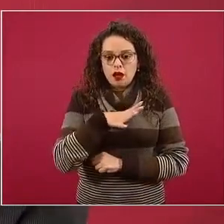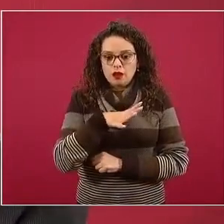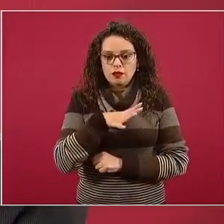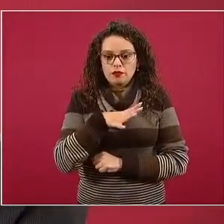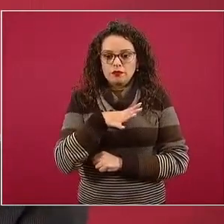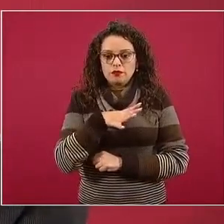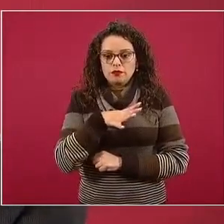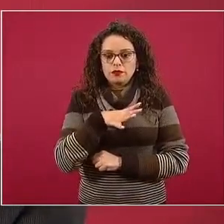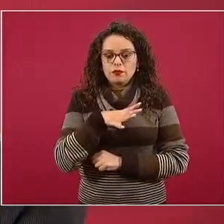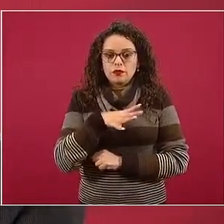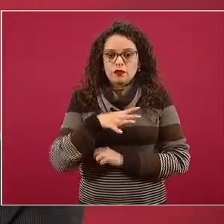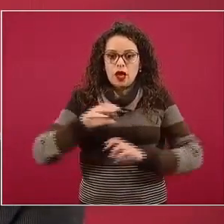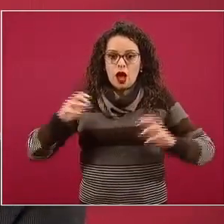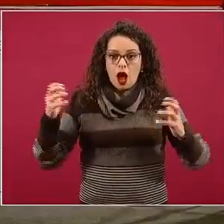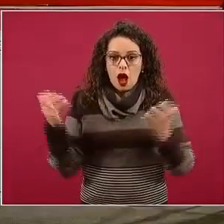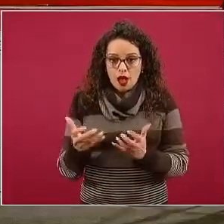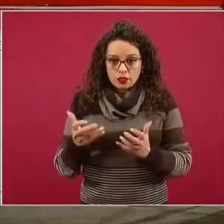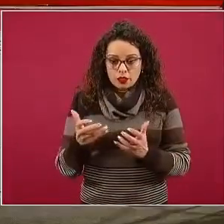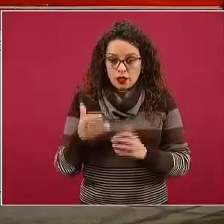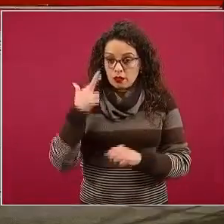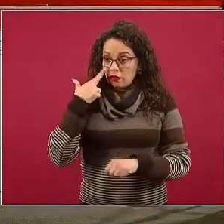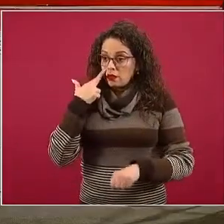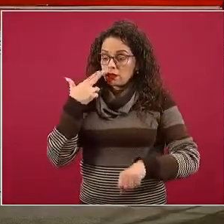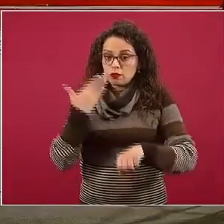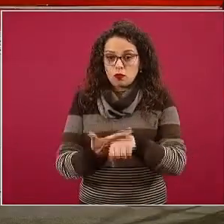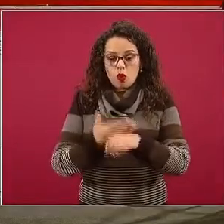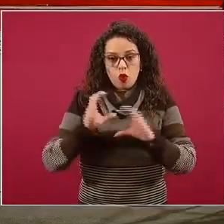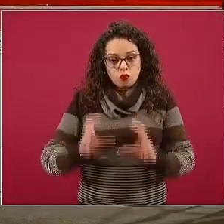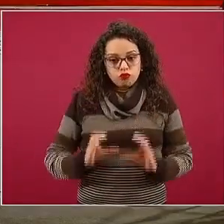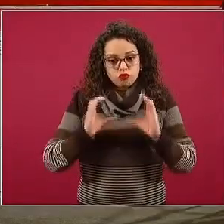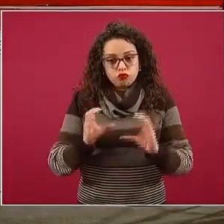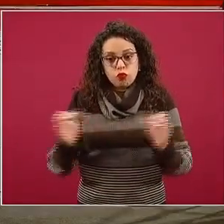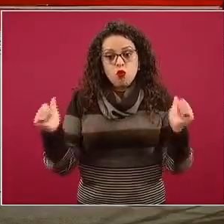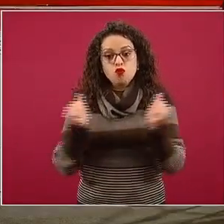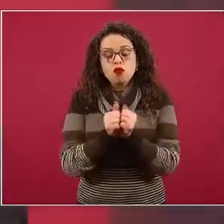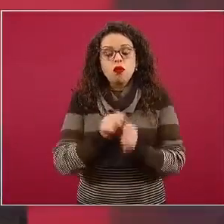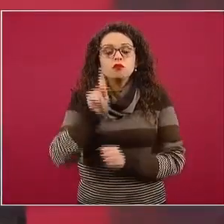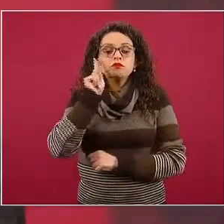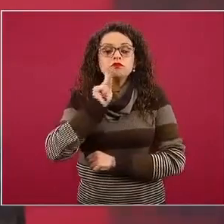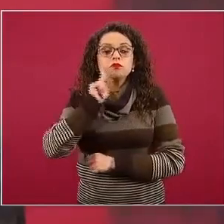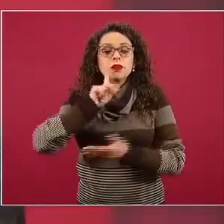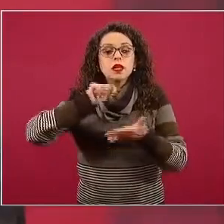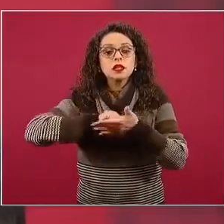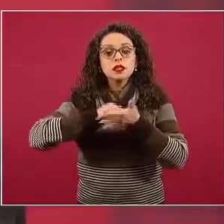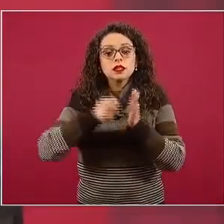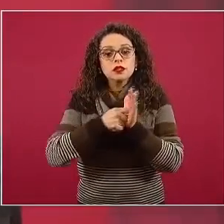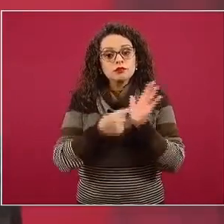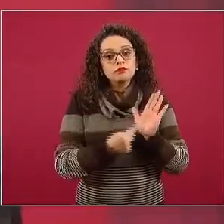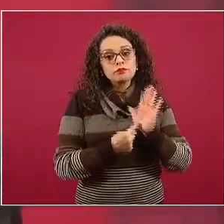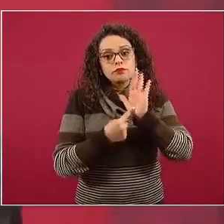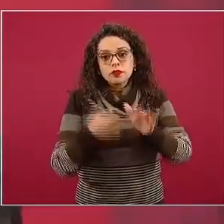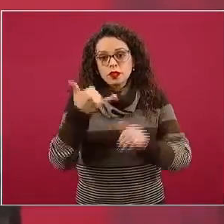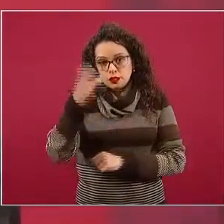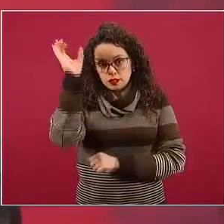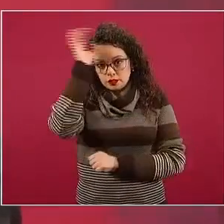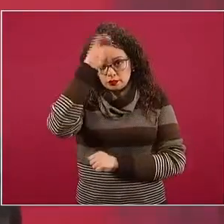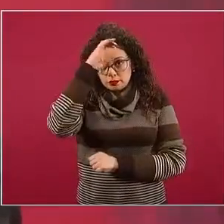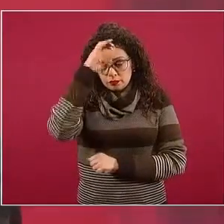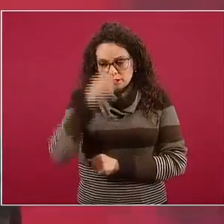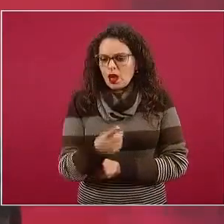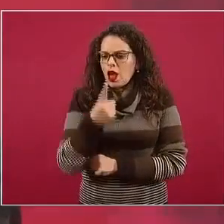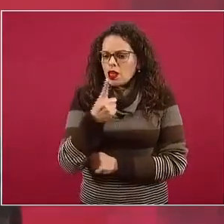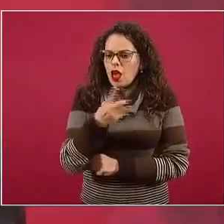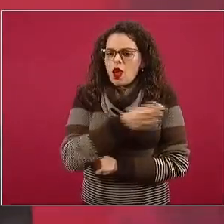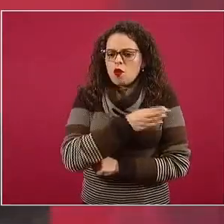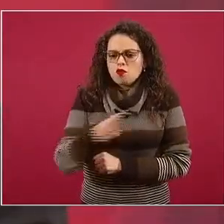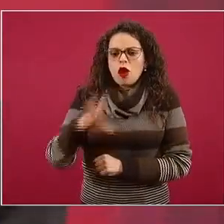actúa con responsabilidad, con una cautela basada en ciencia y técnica. Qué bueno que haya nuevas pruebas, qué bueno